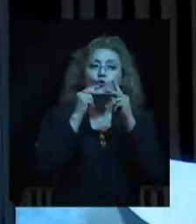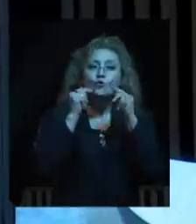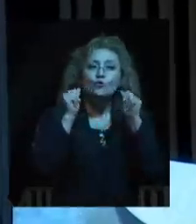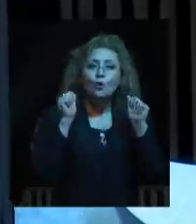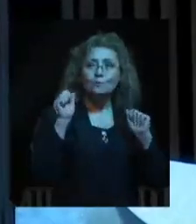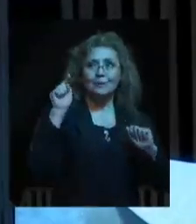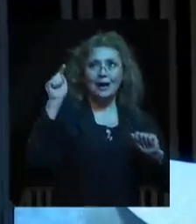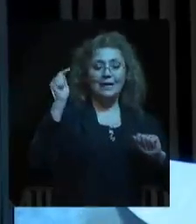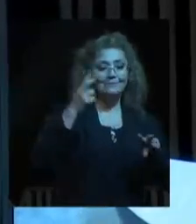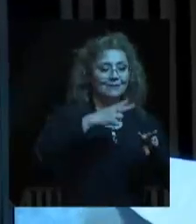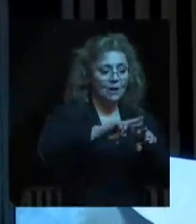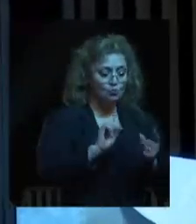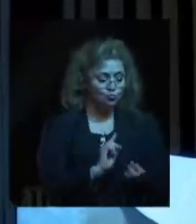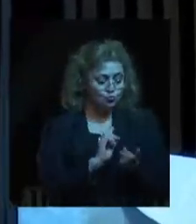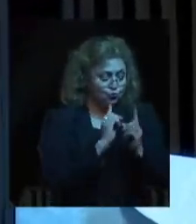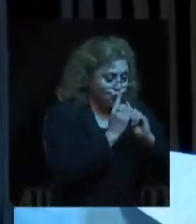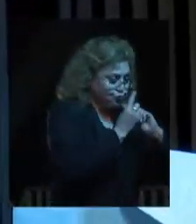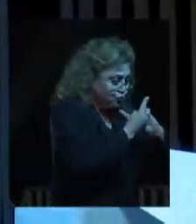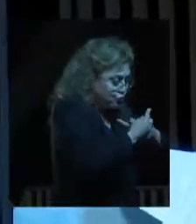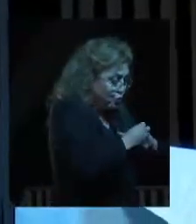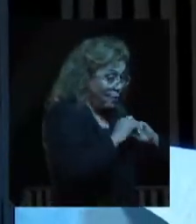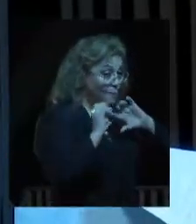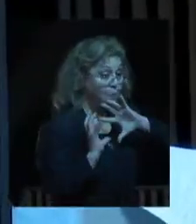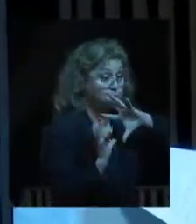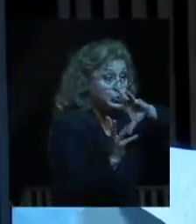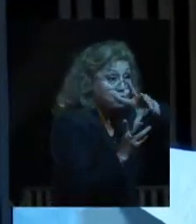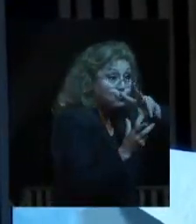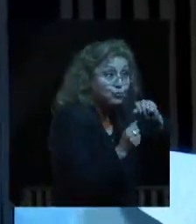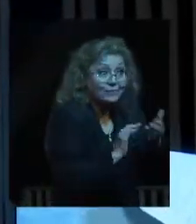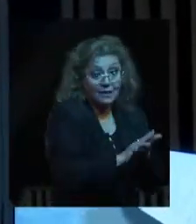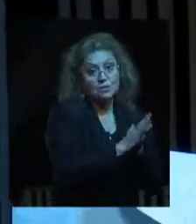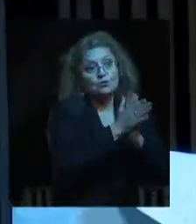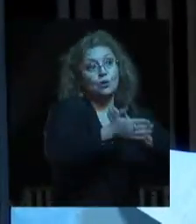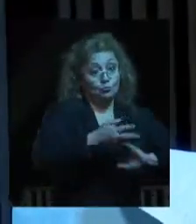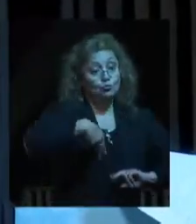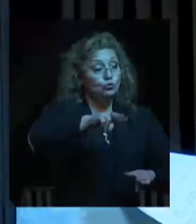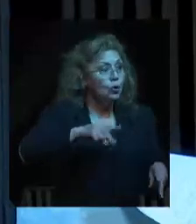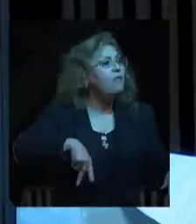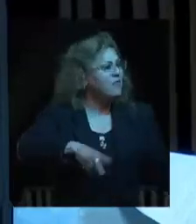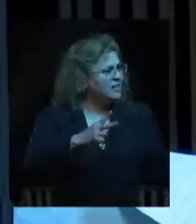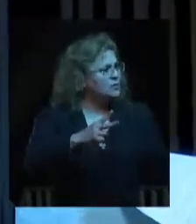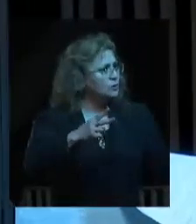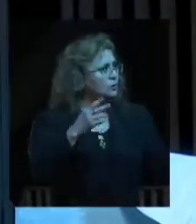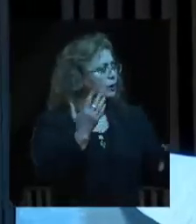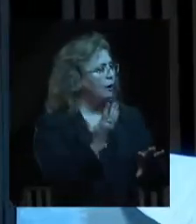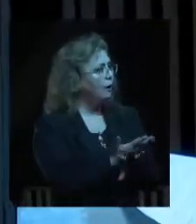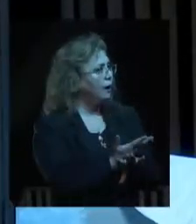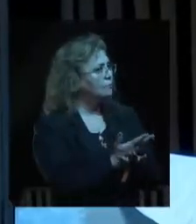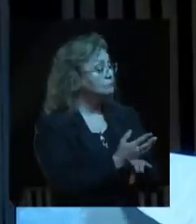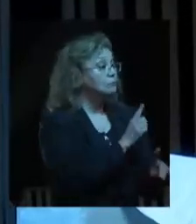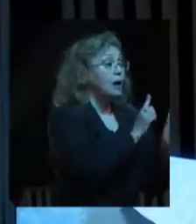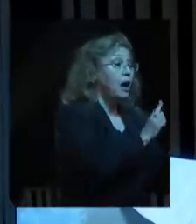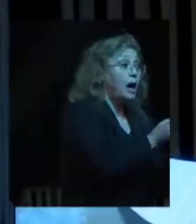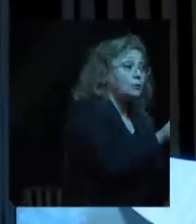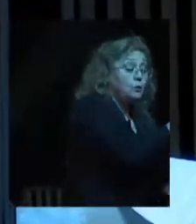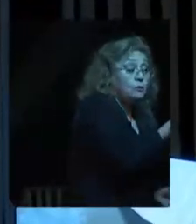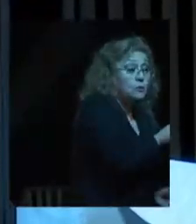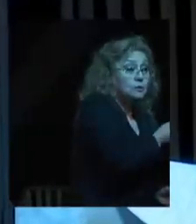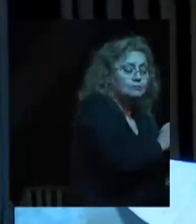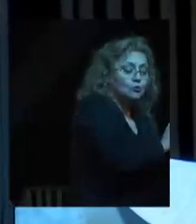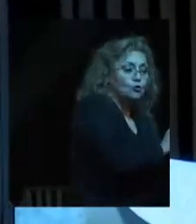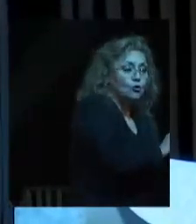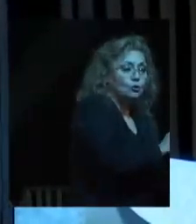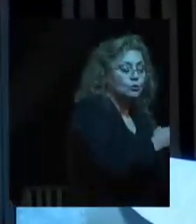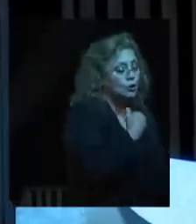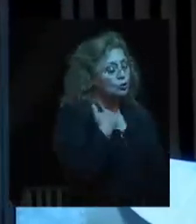Entonces hay que hacer una transformación del planeta entero. ¿Tenemos derecho a hacerlo? Algunos creen que no. Yo creo